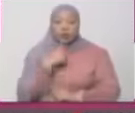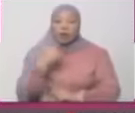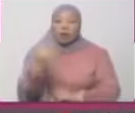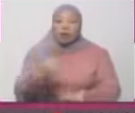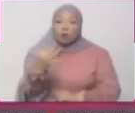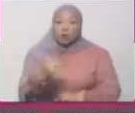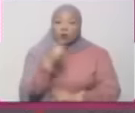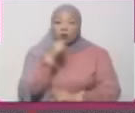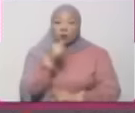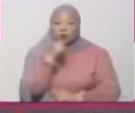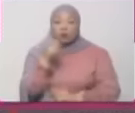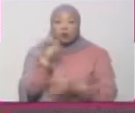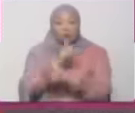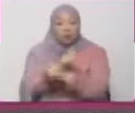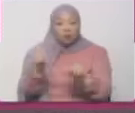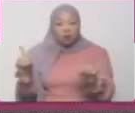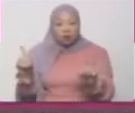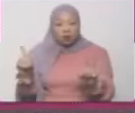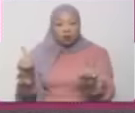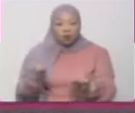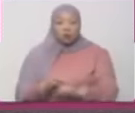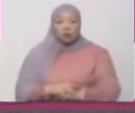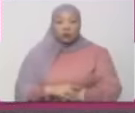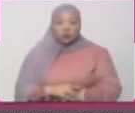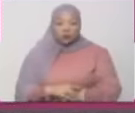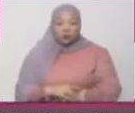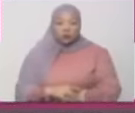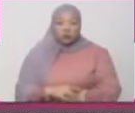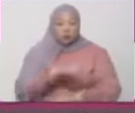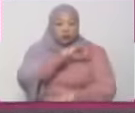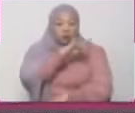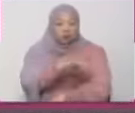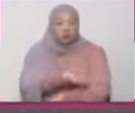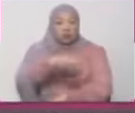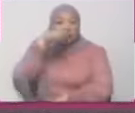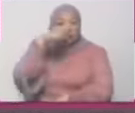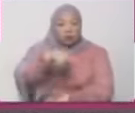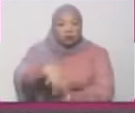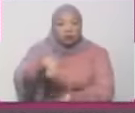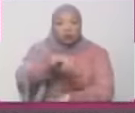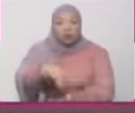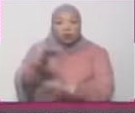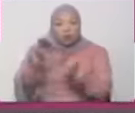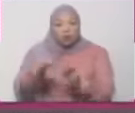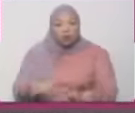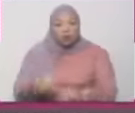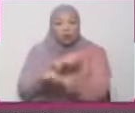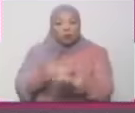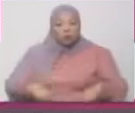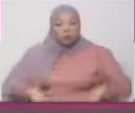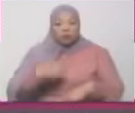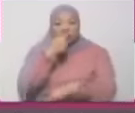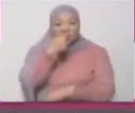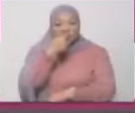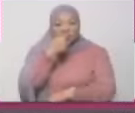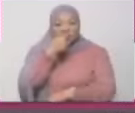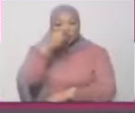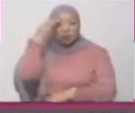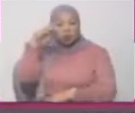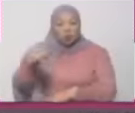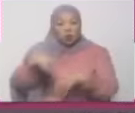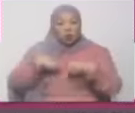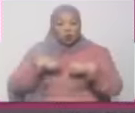verdaderamente democrático del poder del pueblo. La Fuerza Armada Nacional Bolivariana, que ha asumido